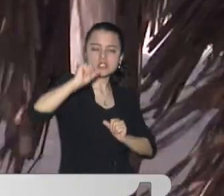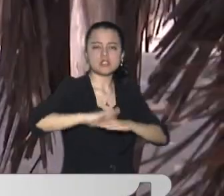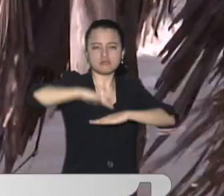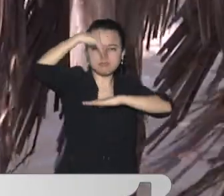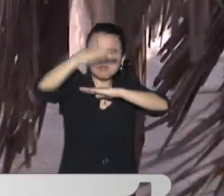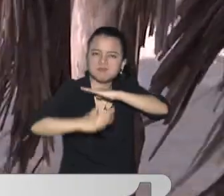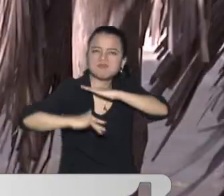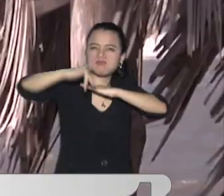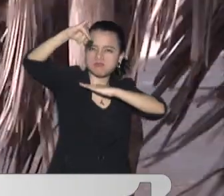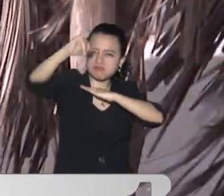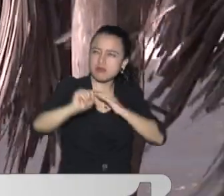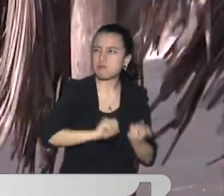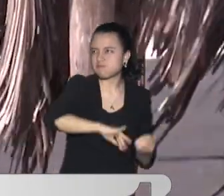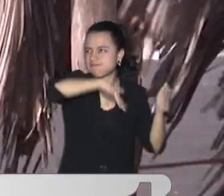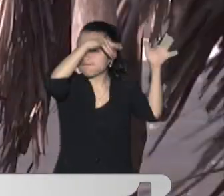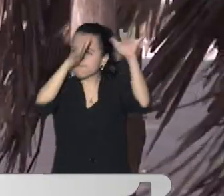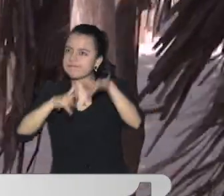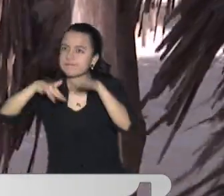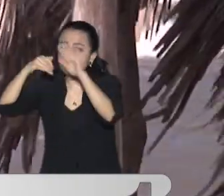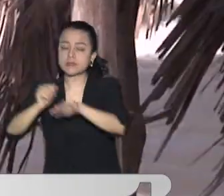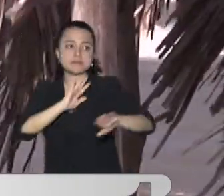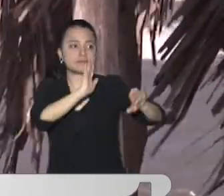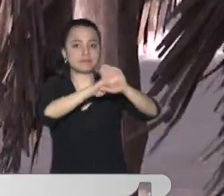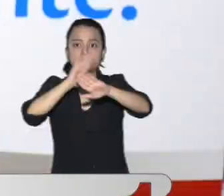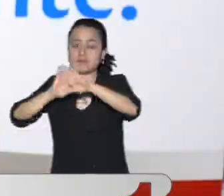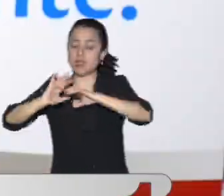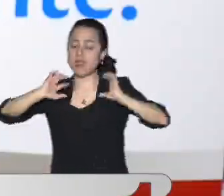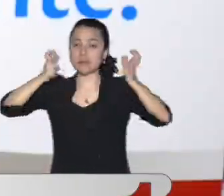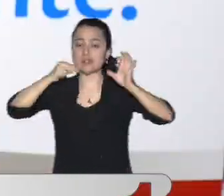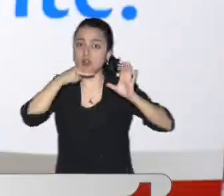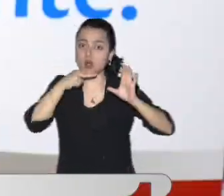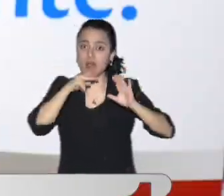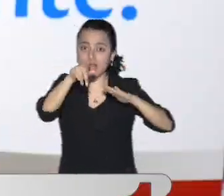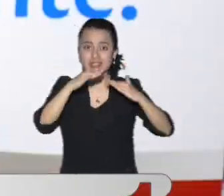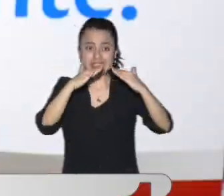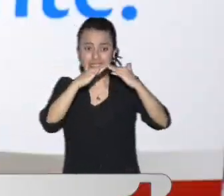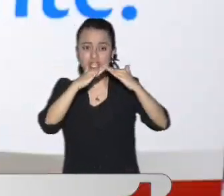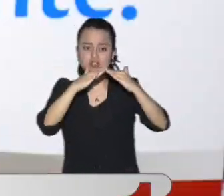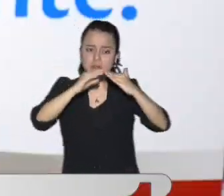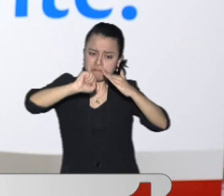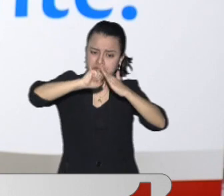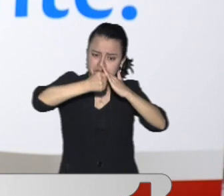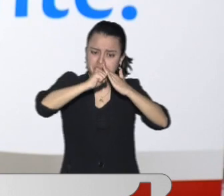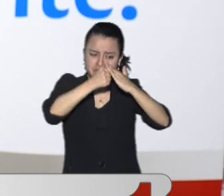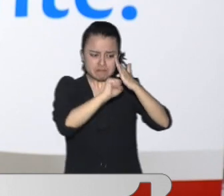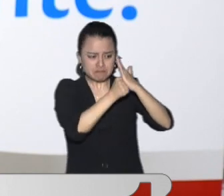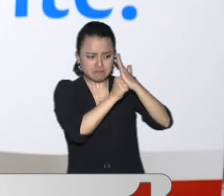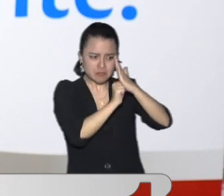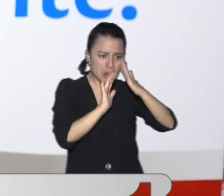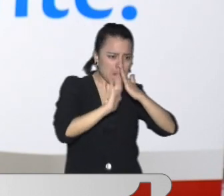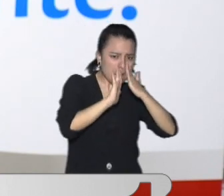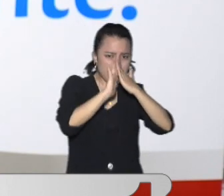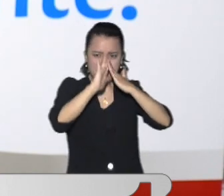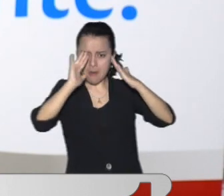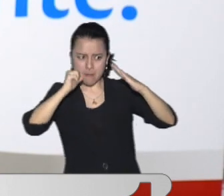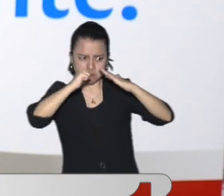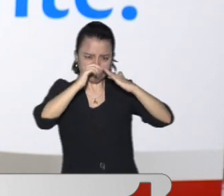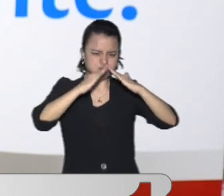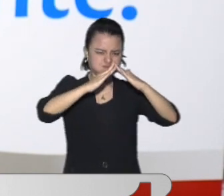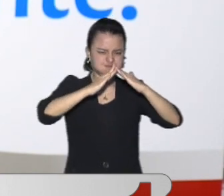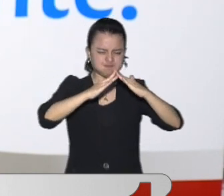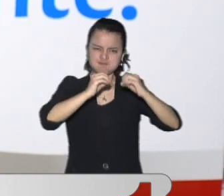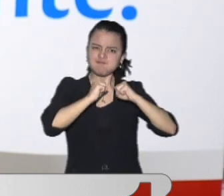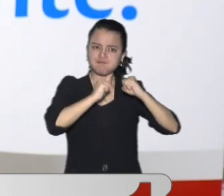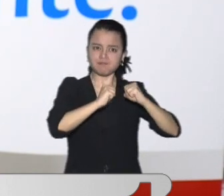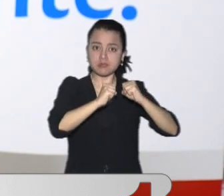recomienda a la comunidad asegurar sus techos y ventanas. A los operadores de embarcaciones pequeñas, a los turistas y